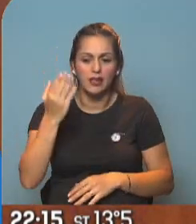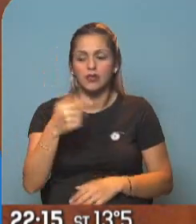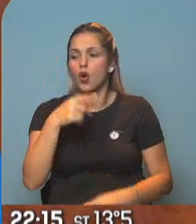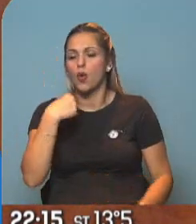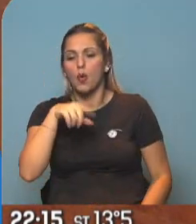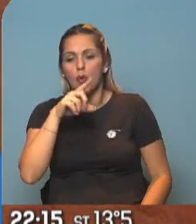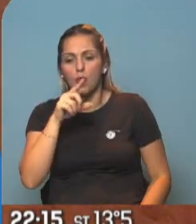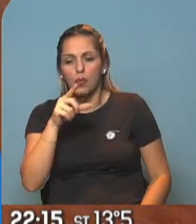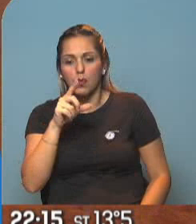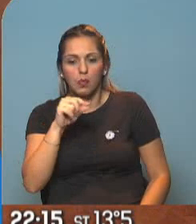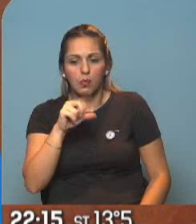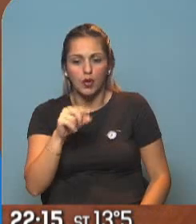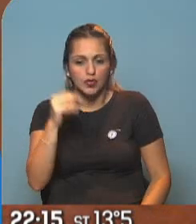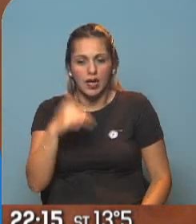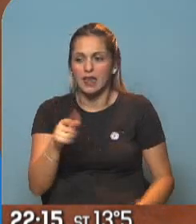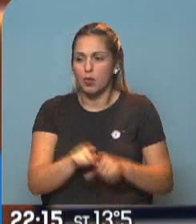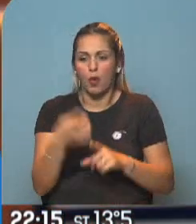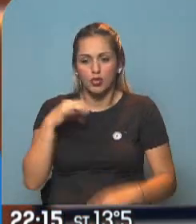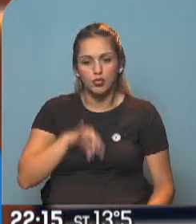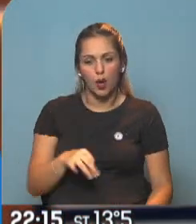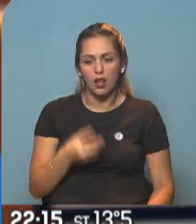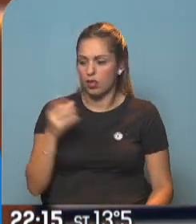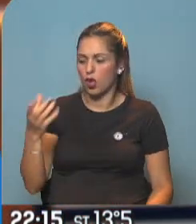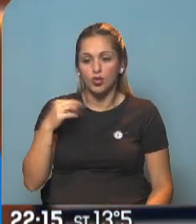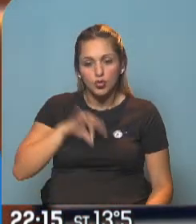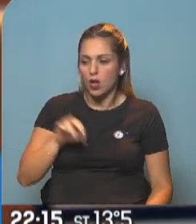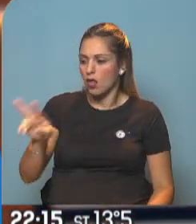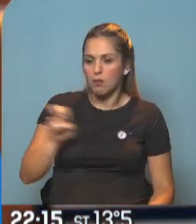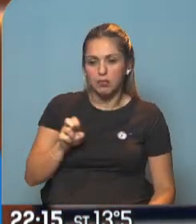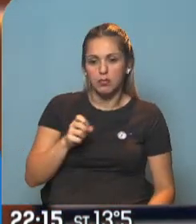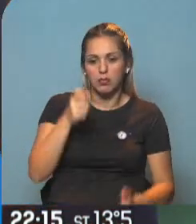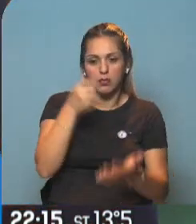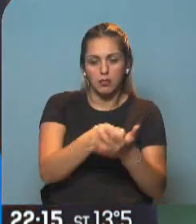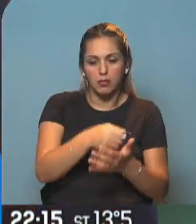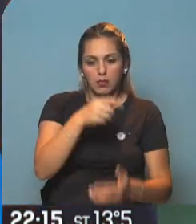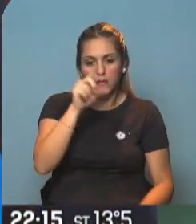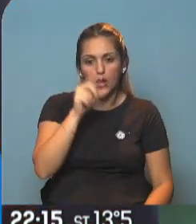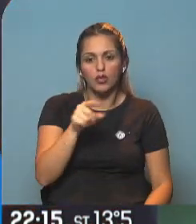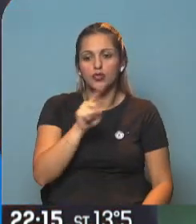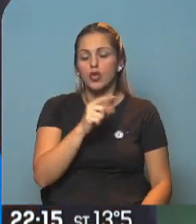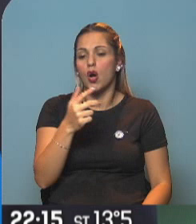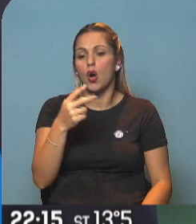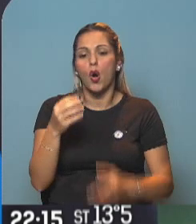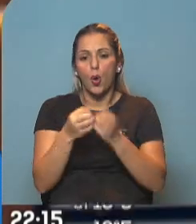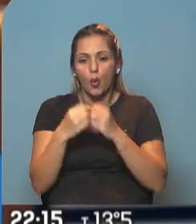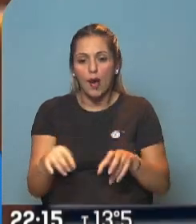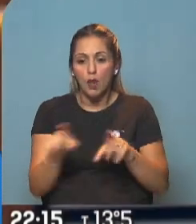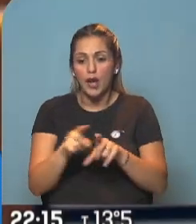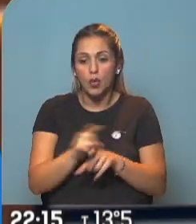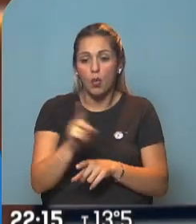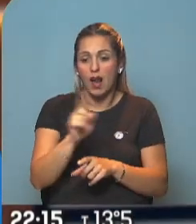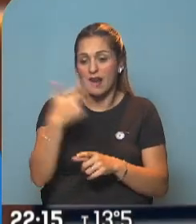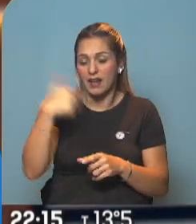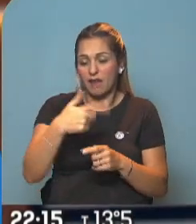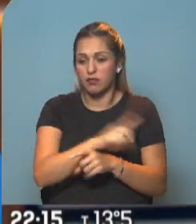pollo cuesta medio salario, que, no sé, 30 huevos cuestan como un tanque de 50 litros de nafta. Todo lo que sabemos que hay